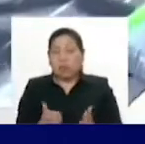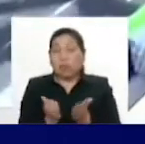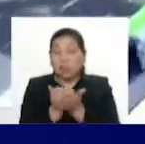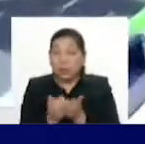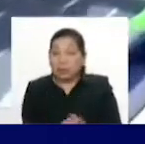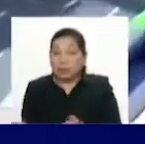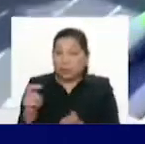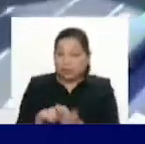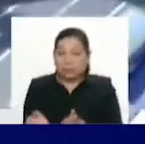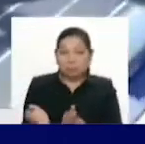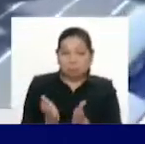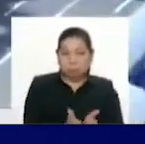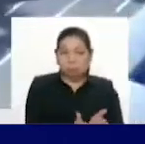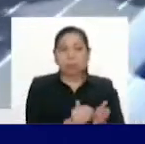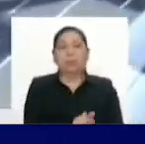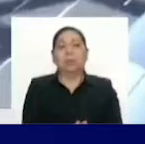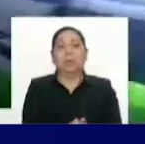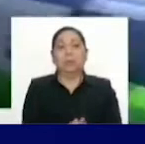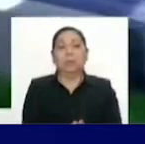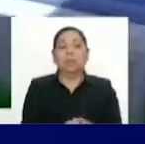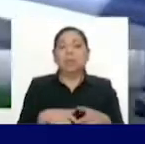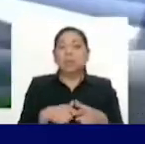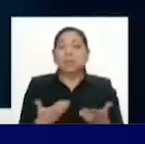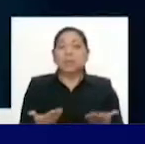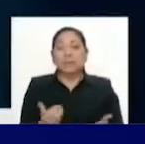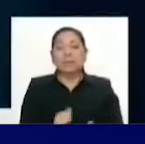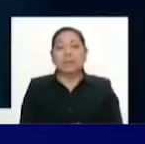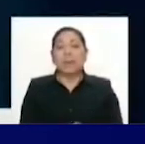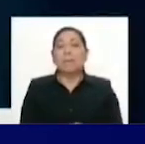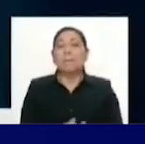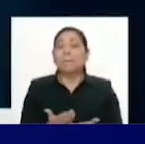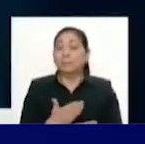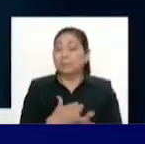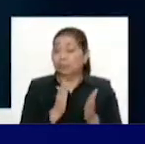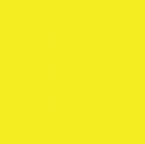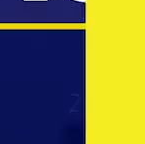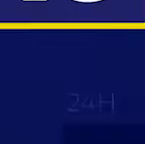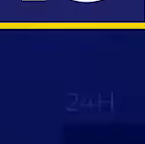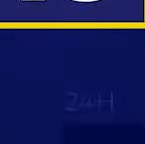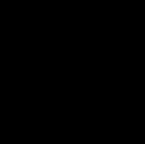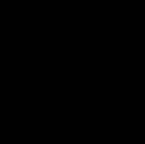Chancay, megaproyecto que cuenta con un túnel que pasará por debajo de dicha ciudad.